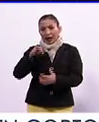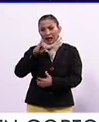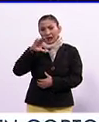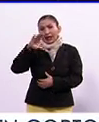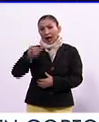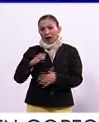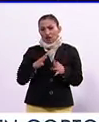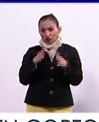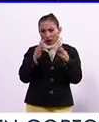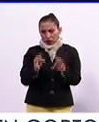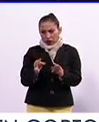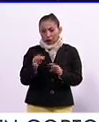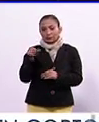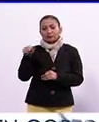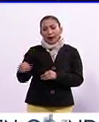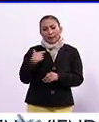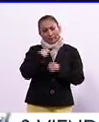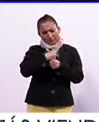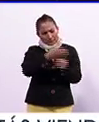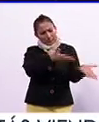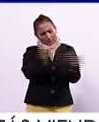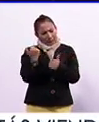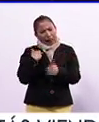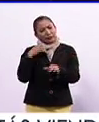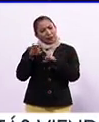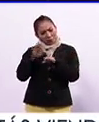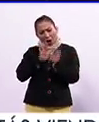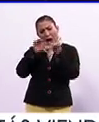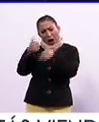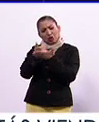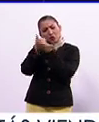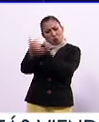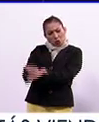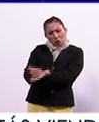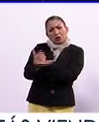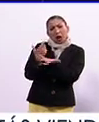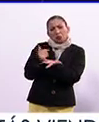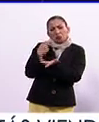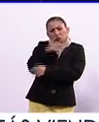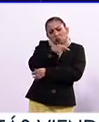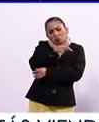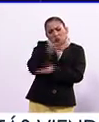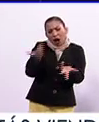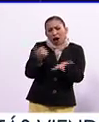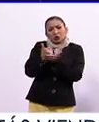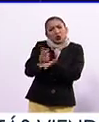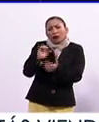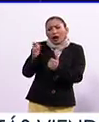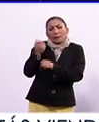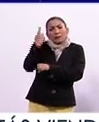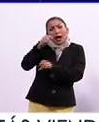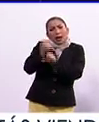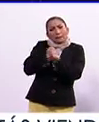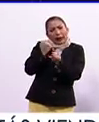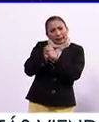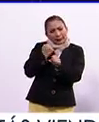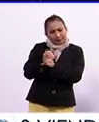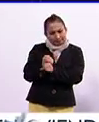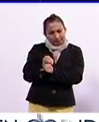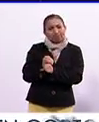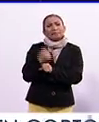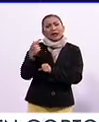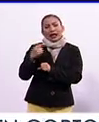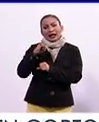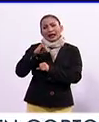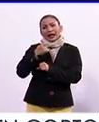de la fundación, y me invitaron para que fuera yo ayudante de prácticas